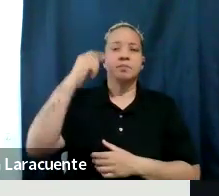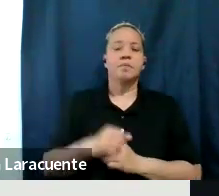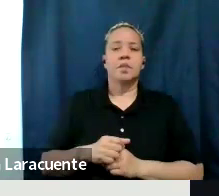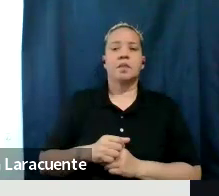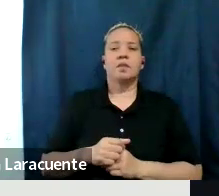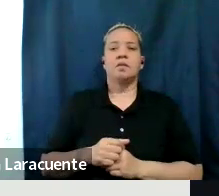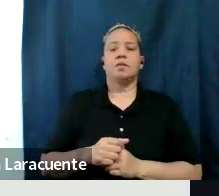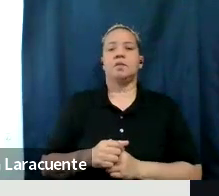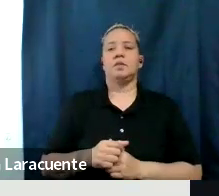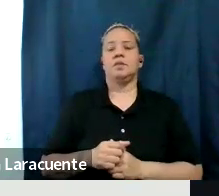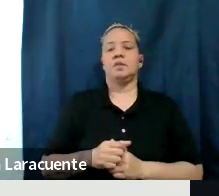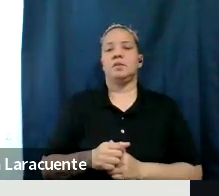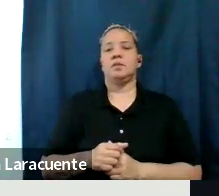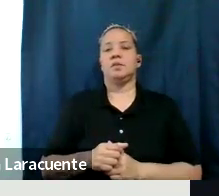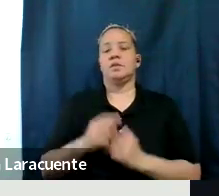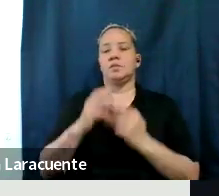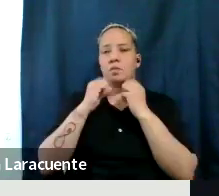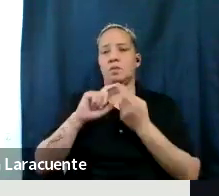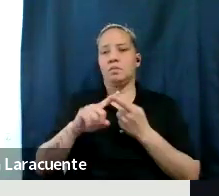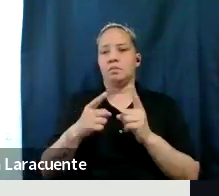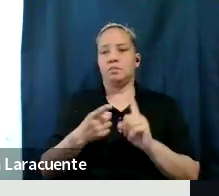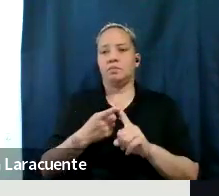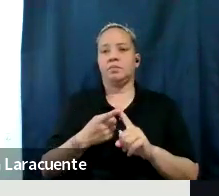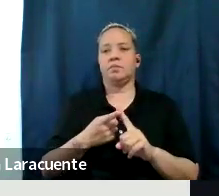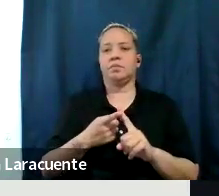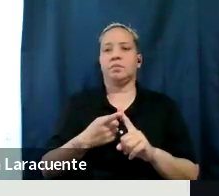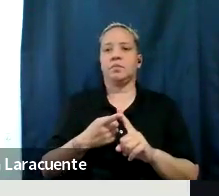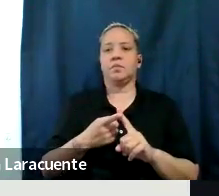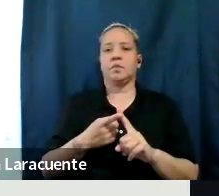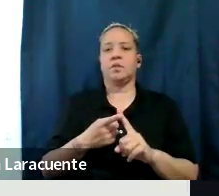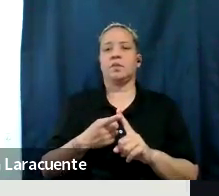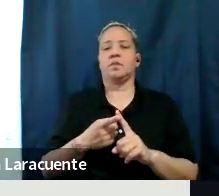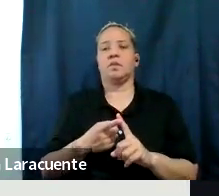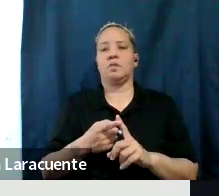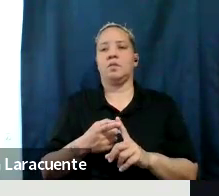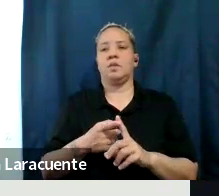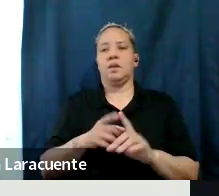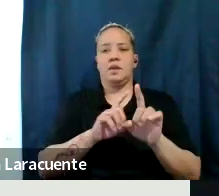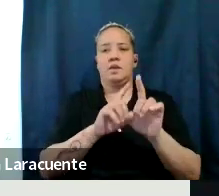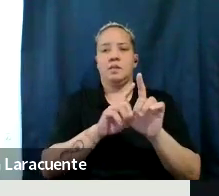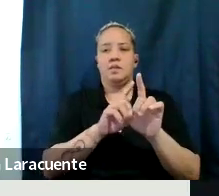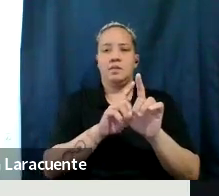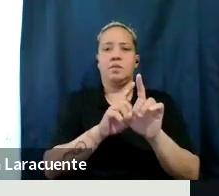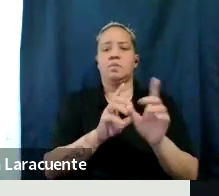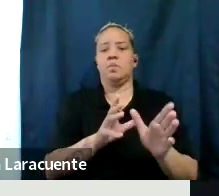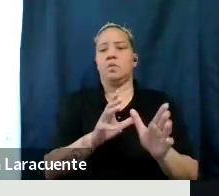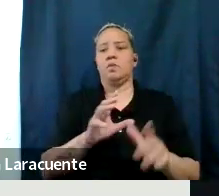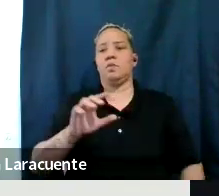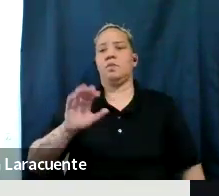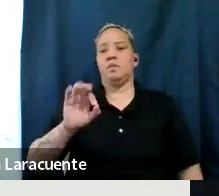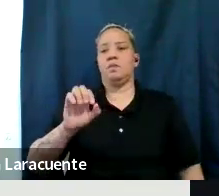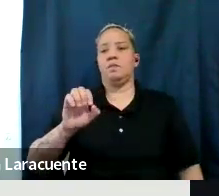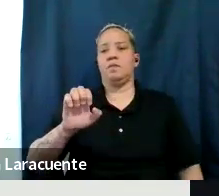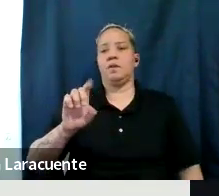su querido amigo, entrañable amigo y discípulo Federico García